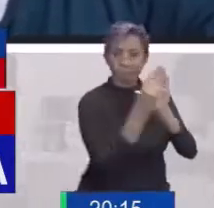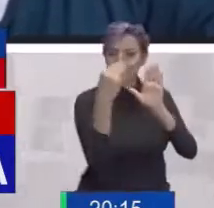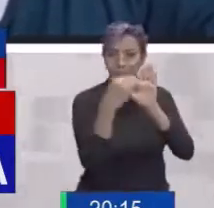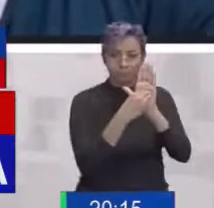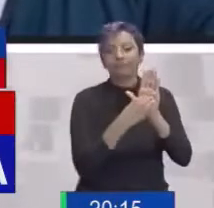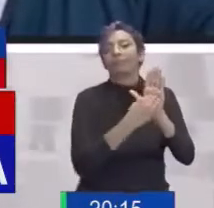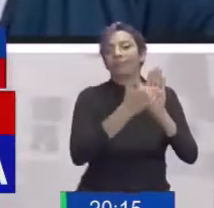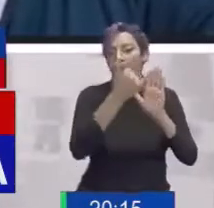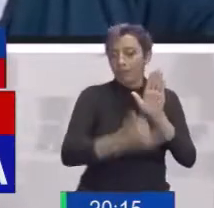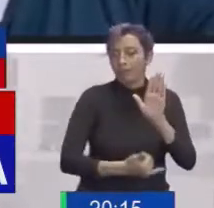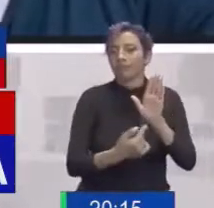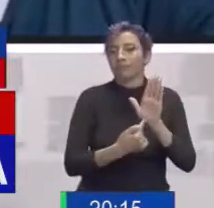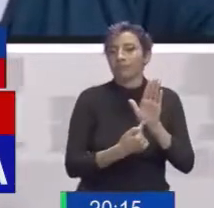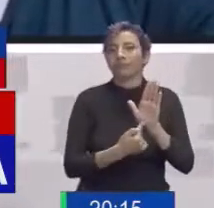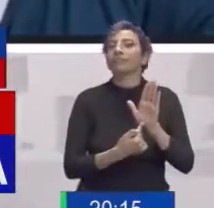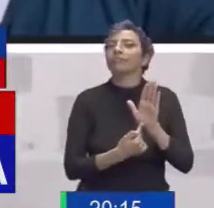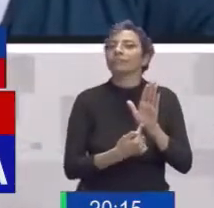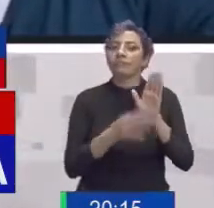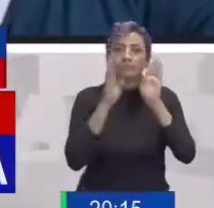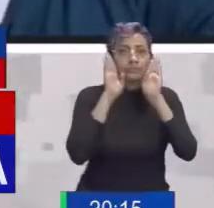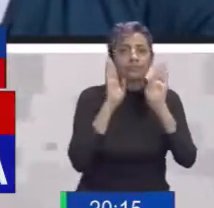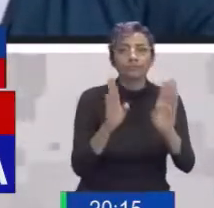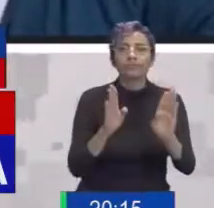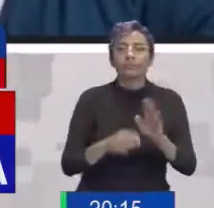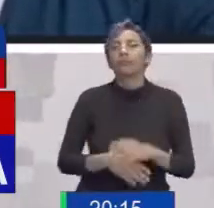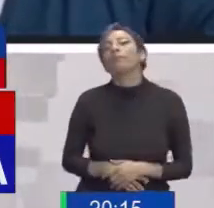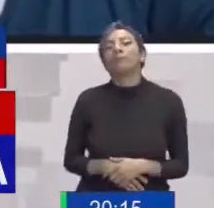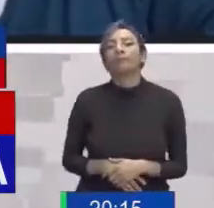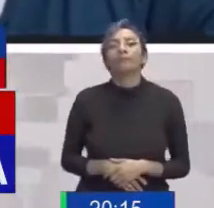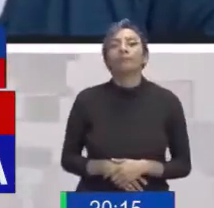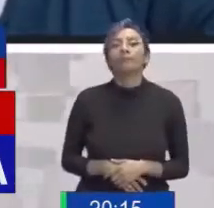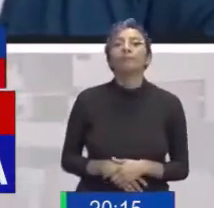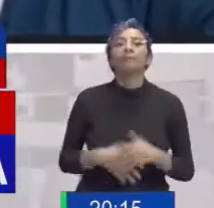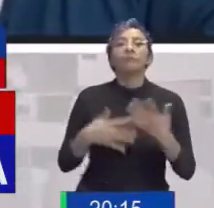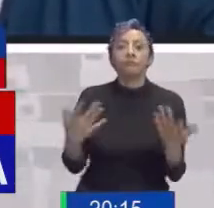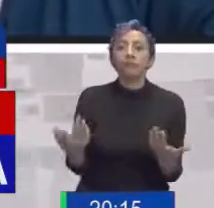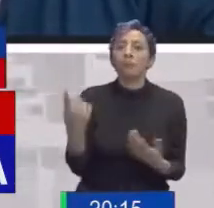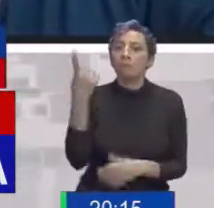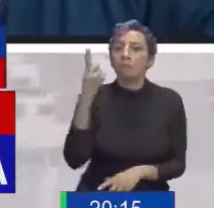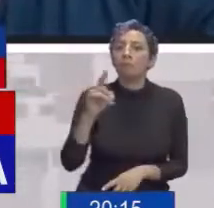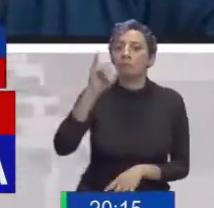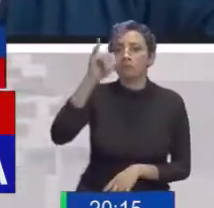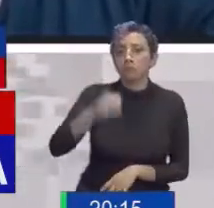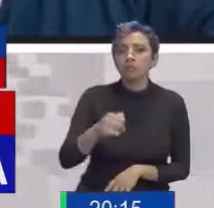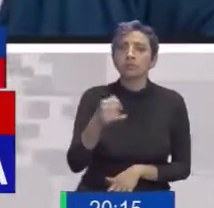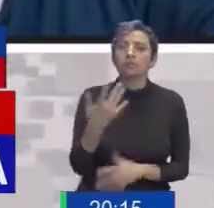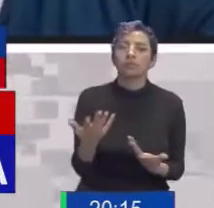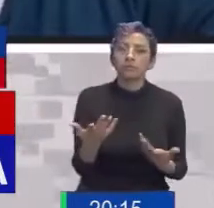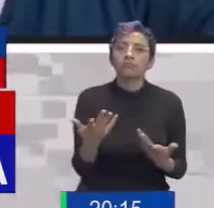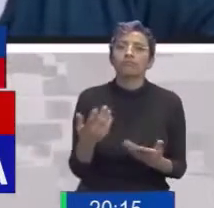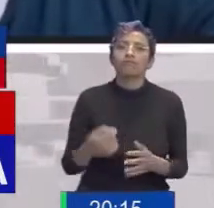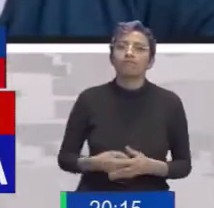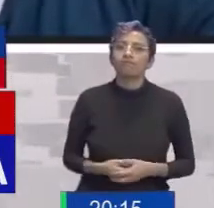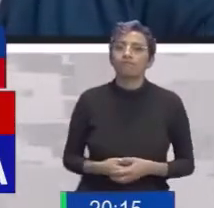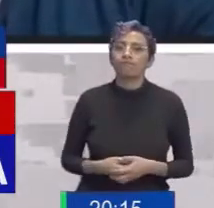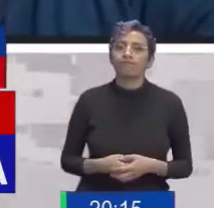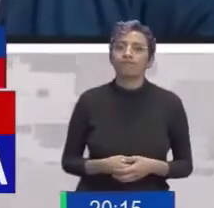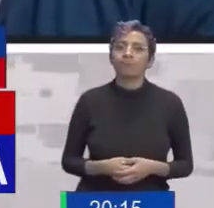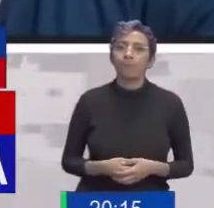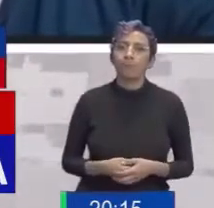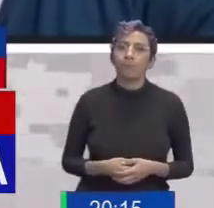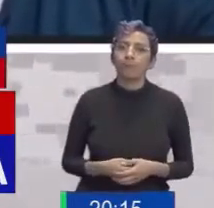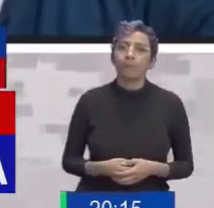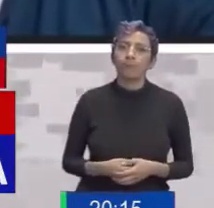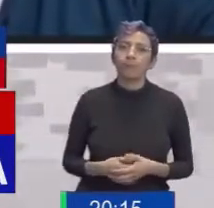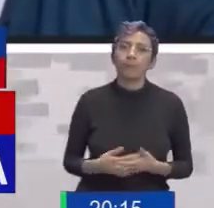terrible, muy agotadora y la memoria por momentos me falla. Bueno. Pero sí es indispensable que avancemos hacia un